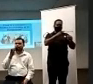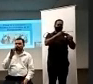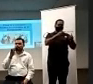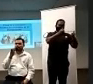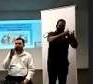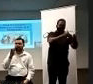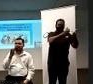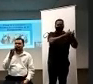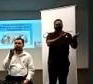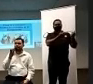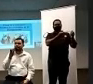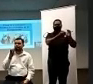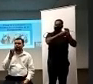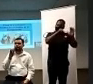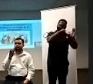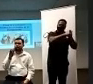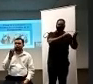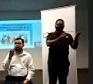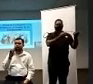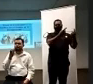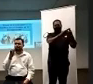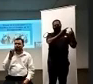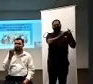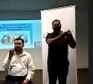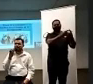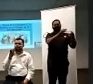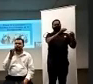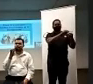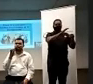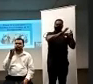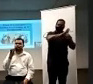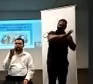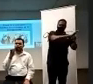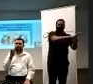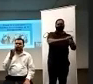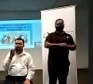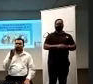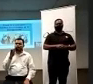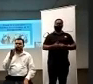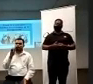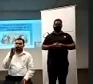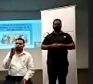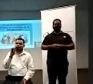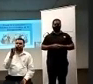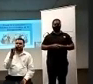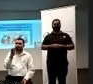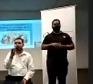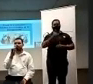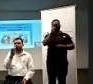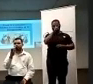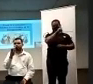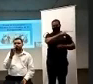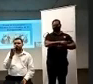mecanismos accesibles, número de teléfono accesible para la